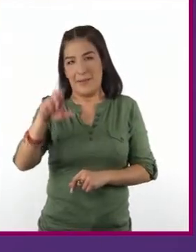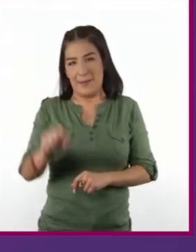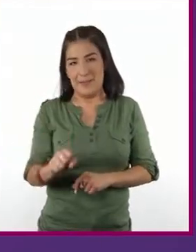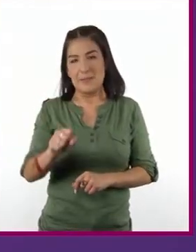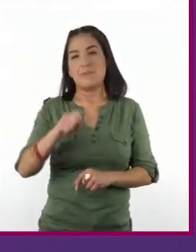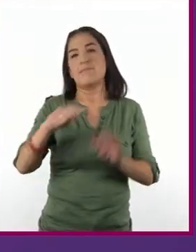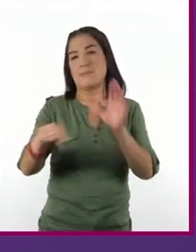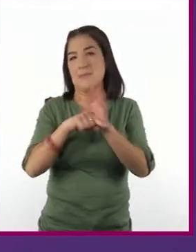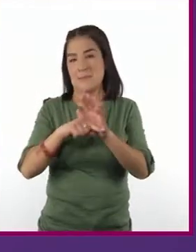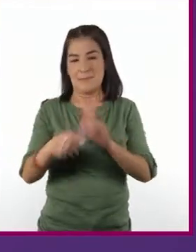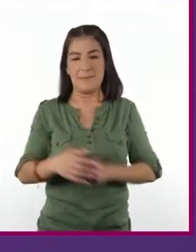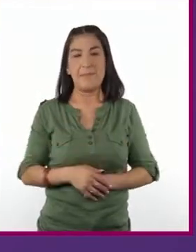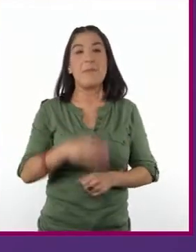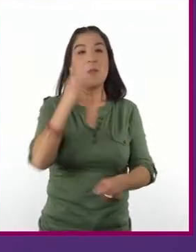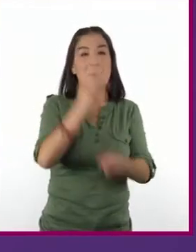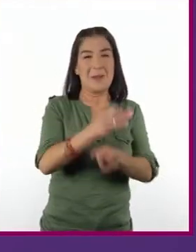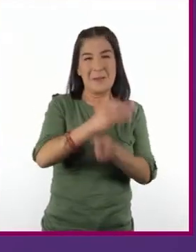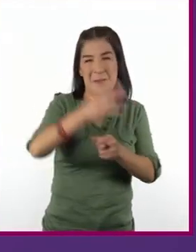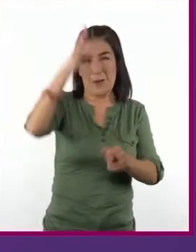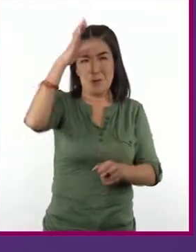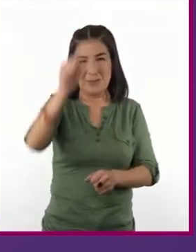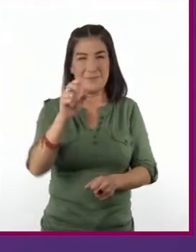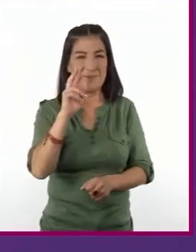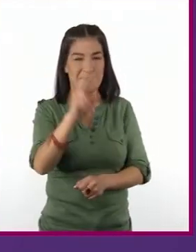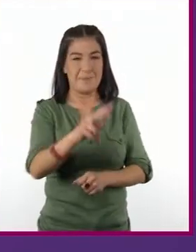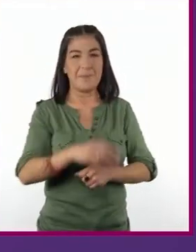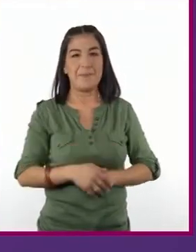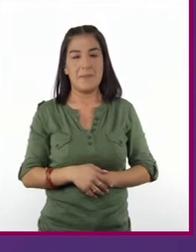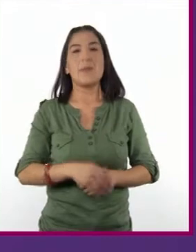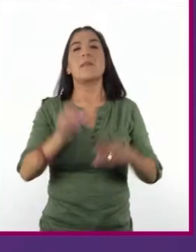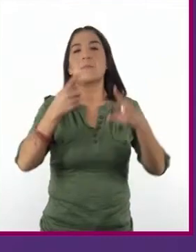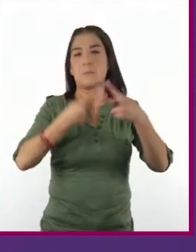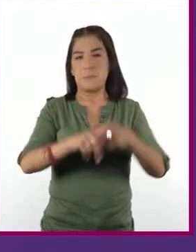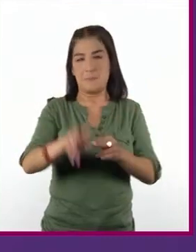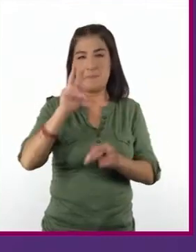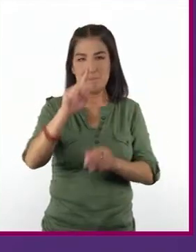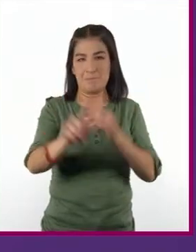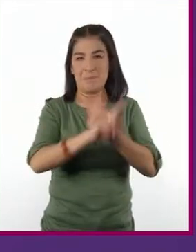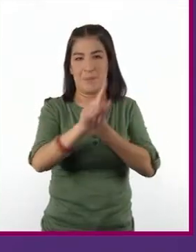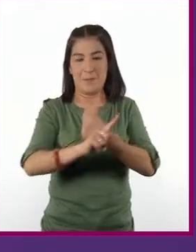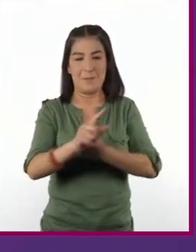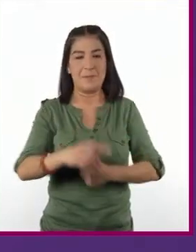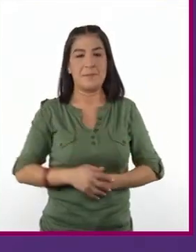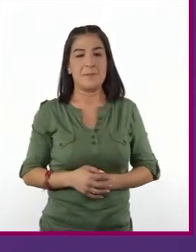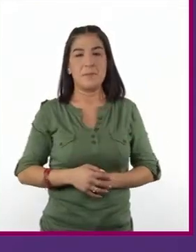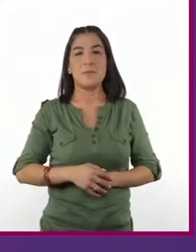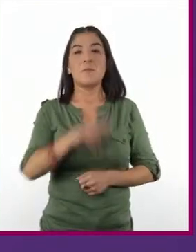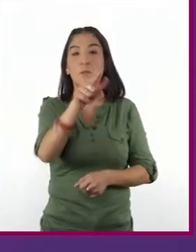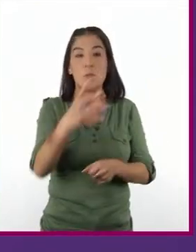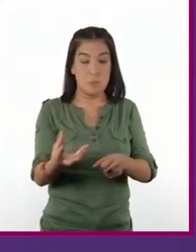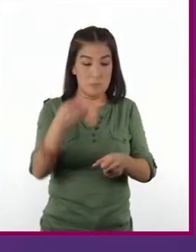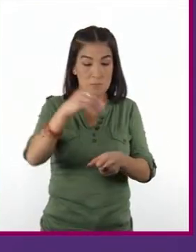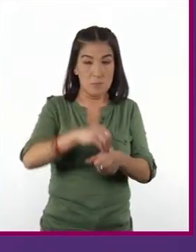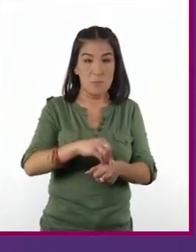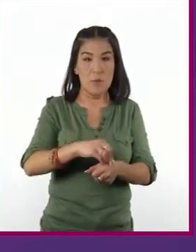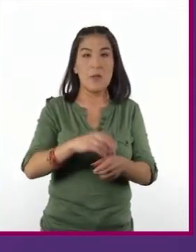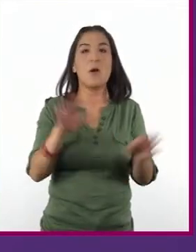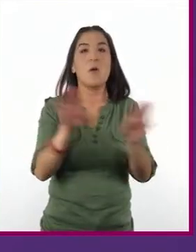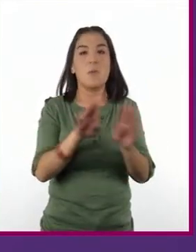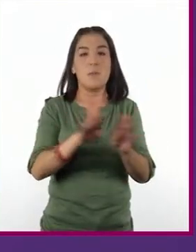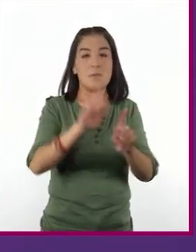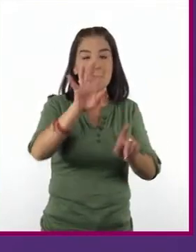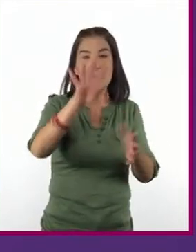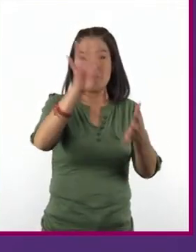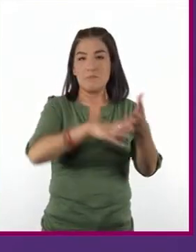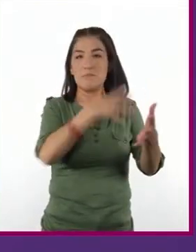Después de precisar algunos conceptos básicos, comencemos con el siguiente problema. Completa la tabla y traza la gráfica de la